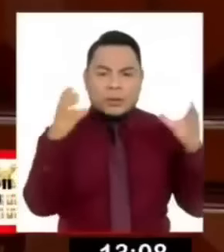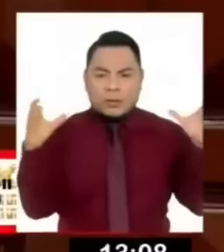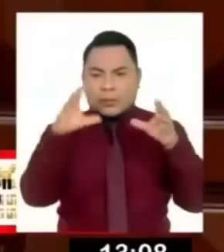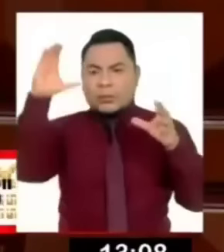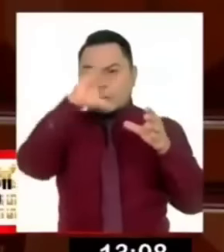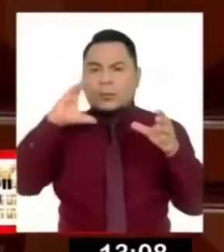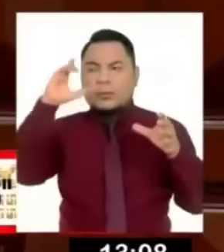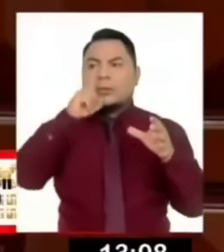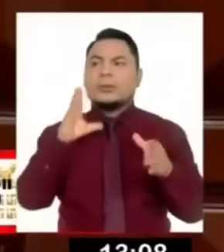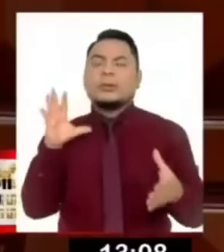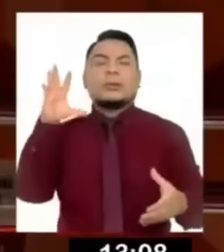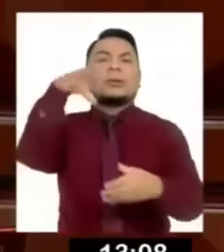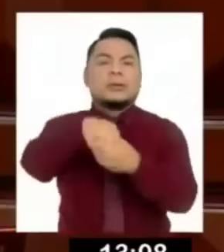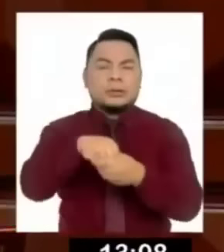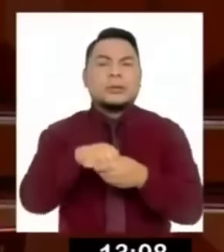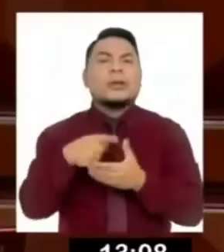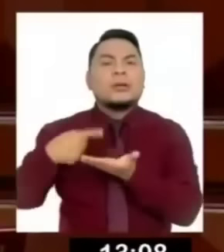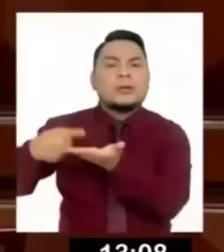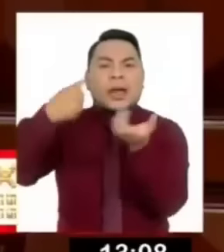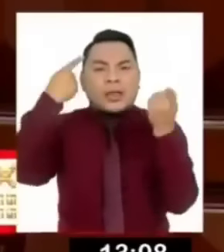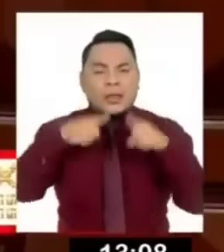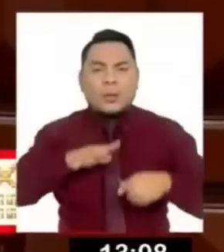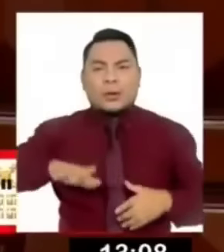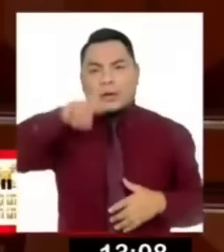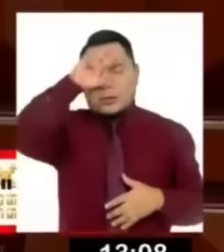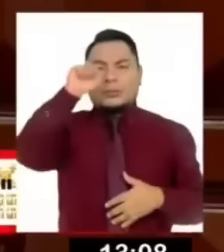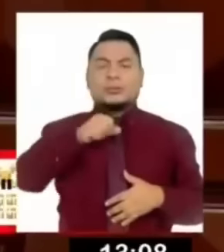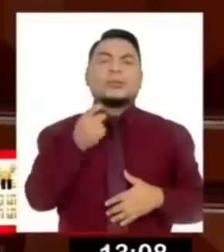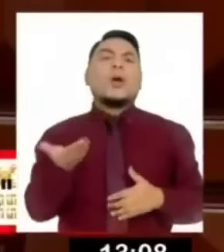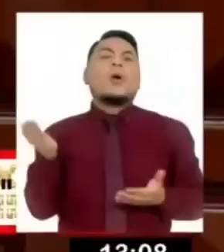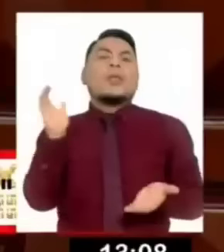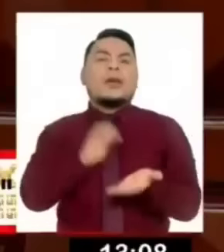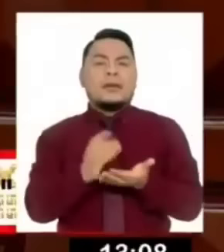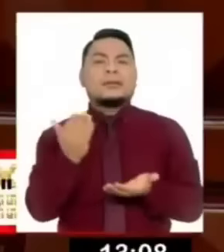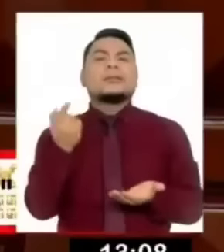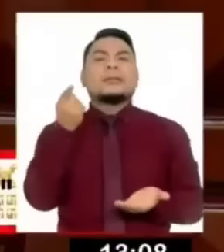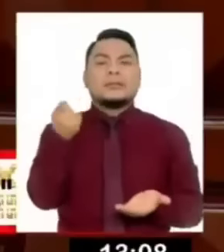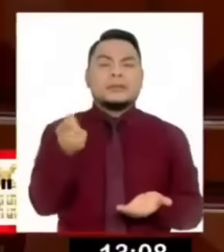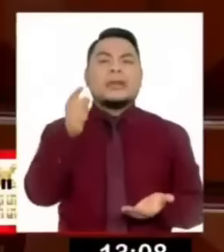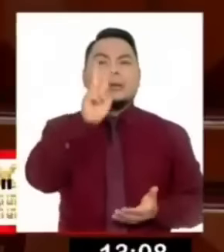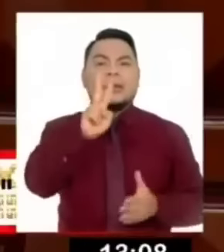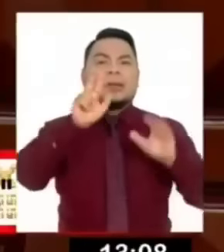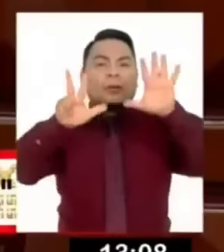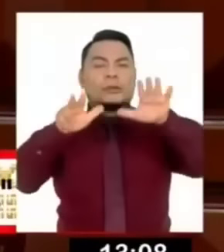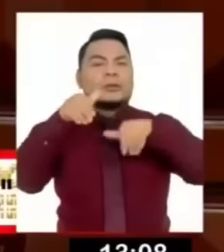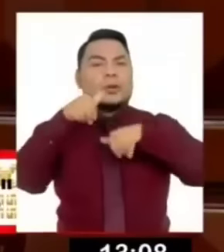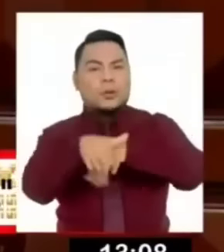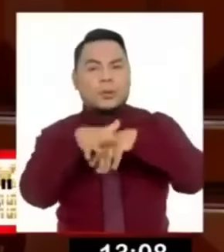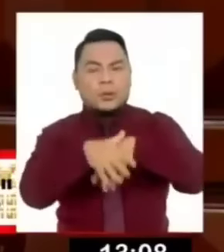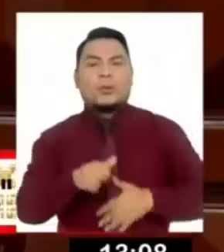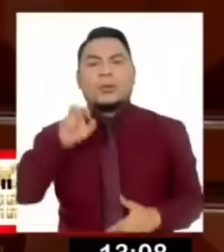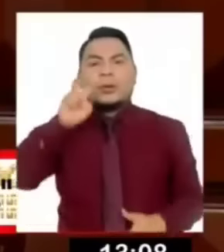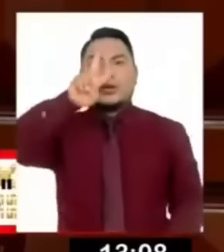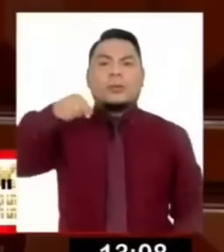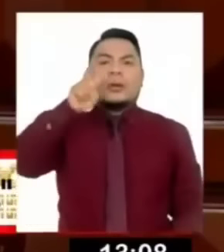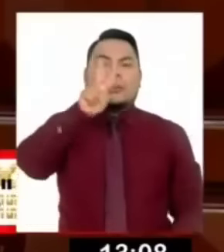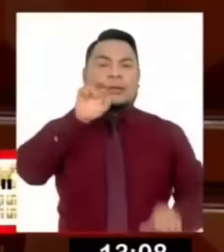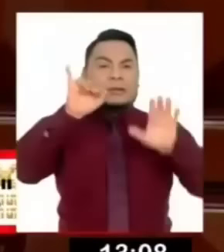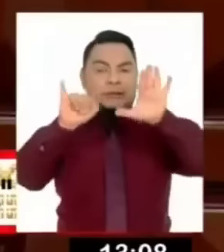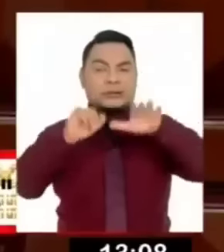buscando la concertación nacional, asegurando una vez más que el 28 de julio del